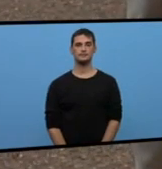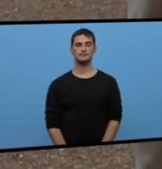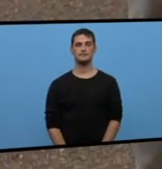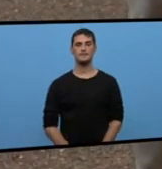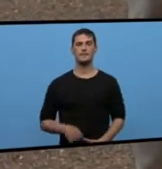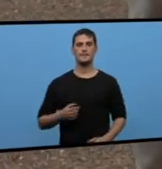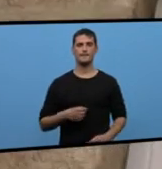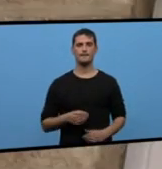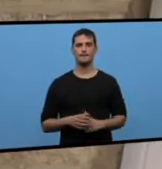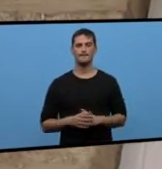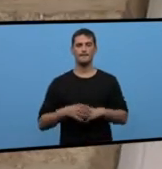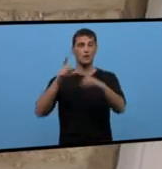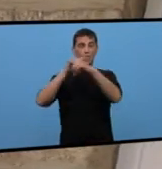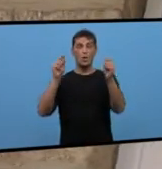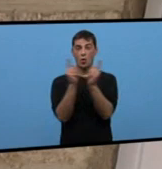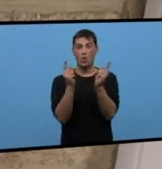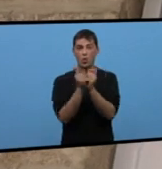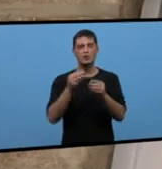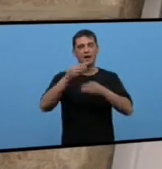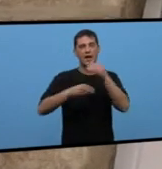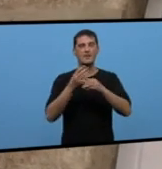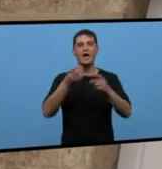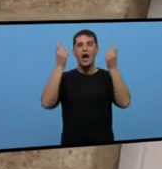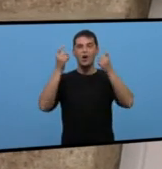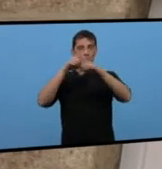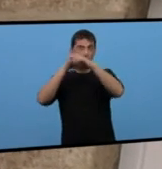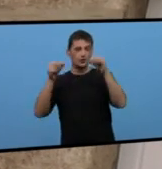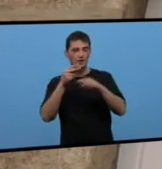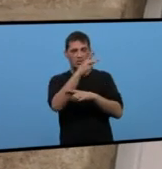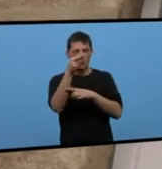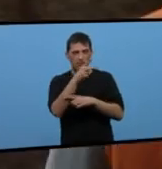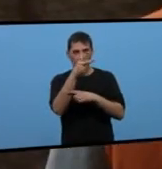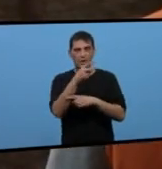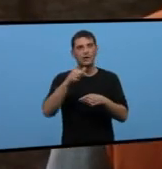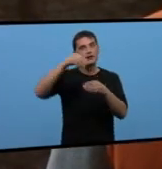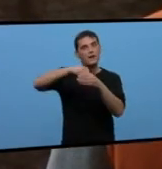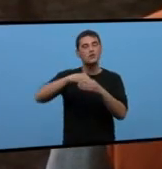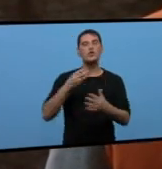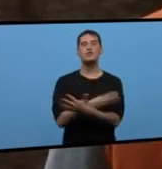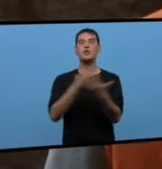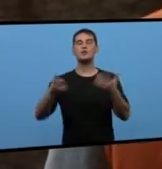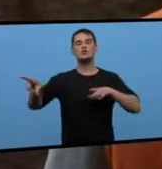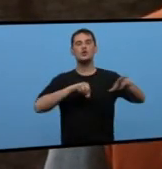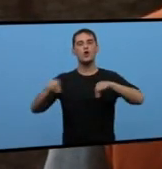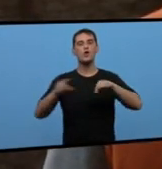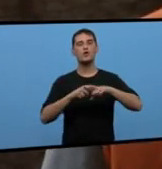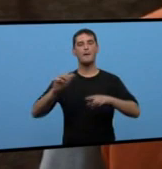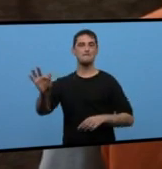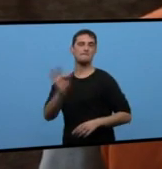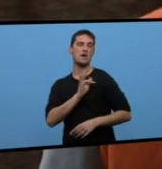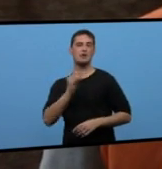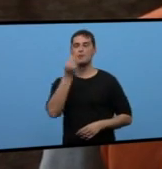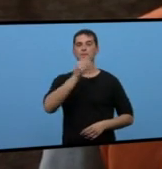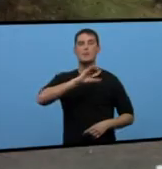A curta Back to the TIC, realizada por alumnos da Escola de Imaxe e Son da Fundación TIC, está entre os 18 preseleccionados que optan a candidatura a